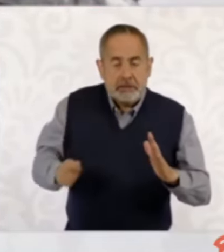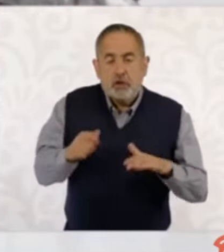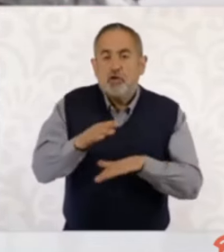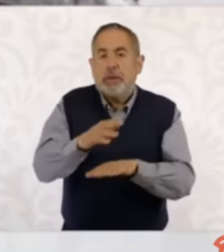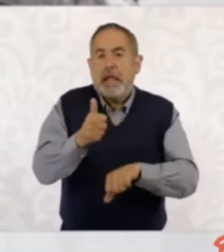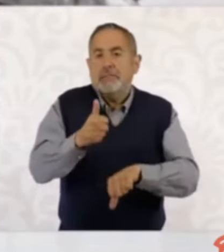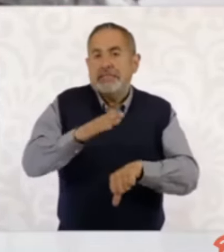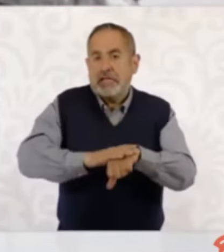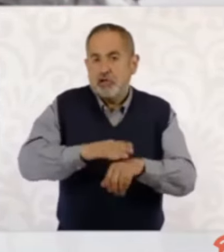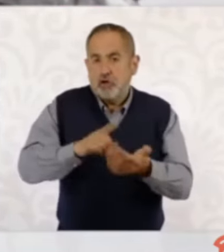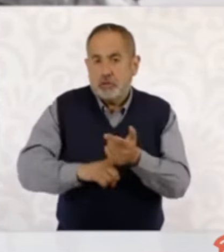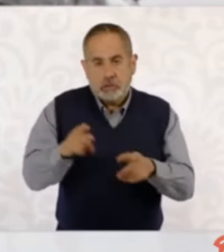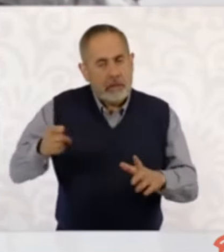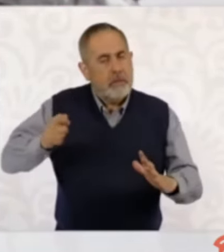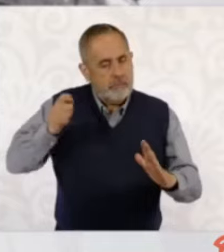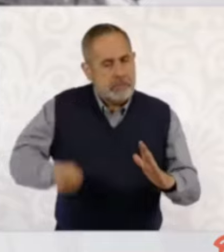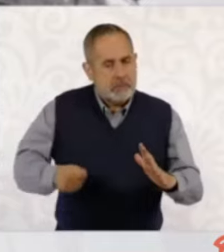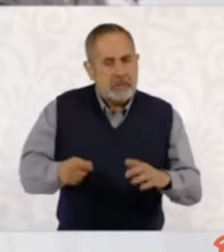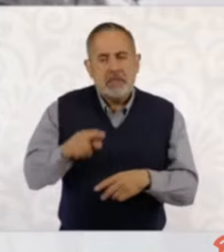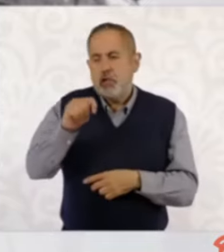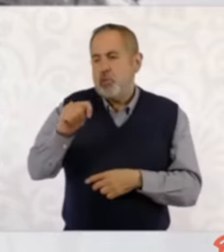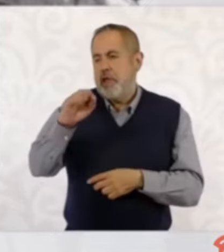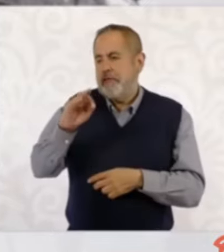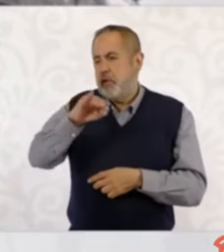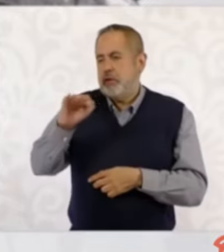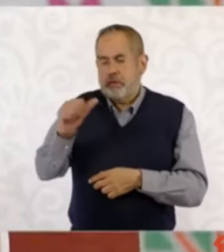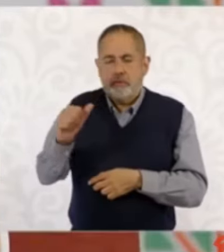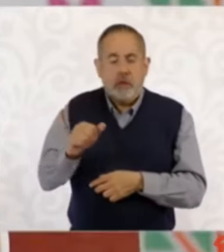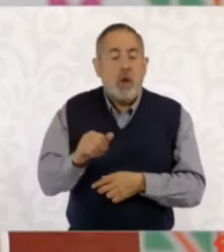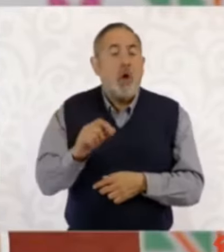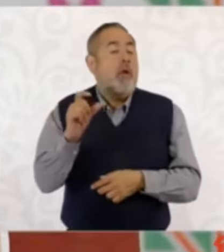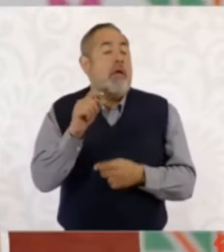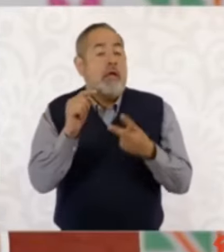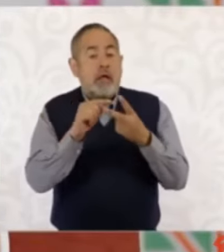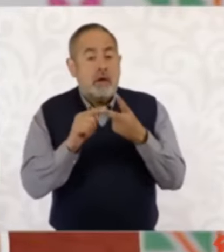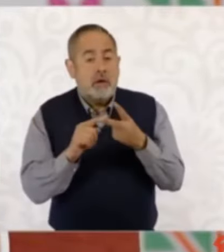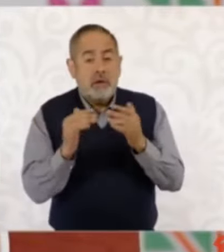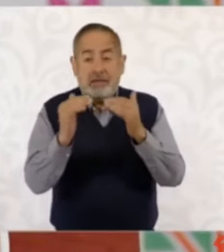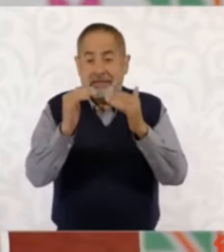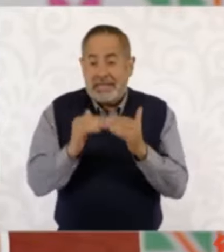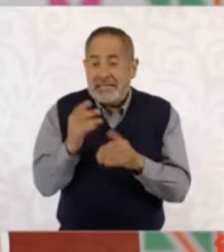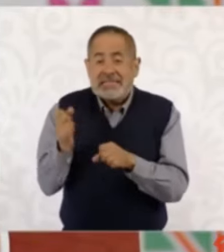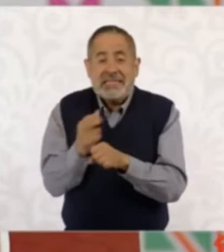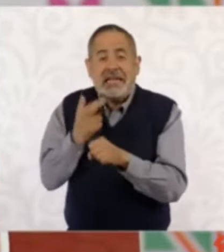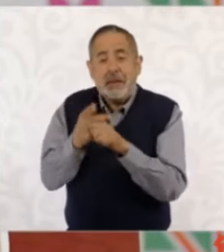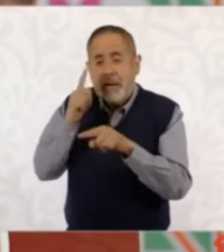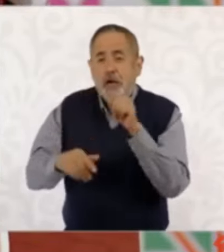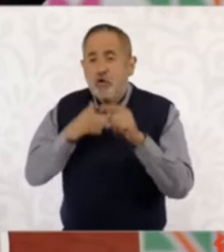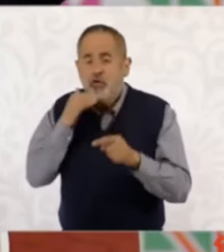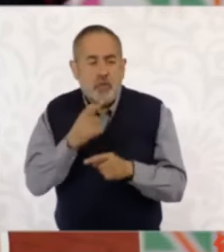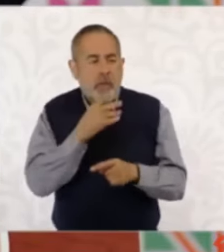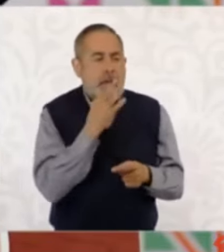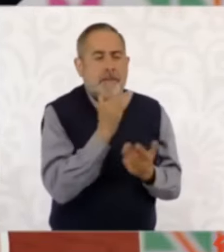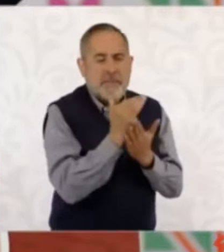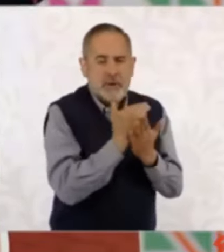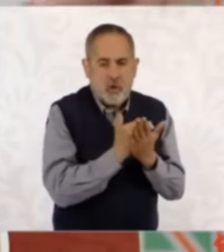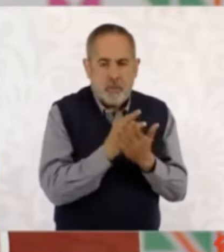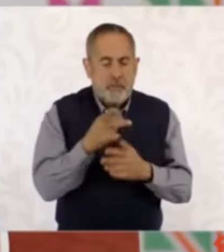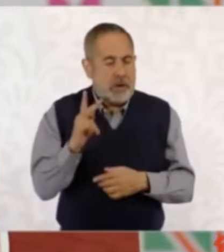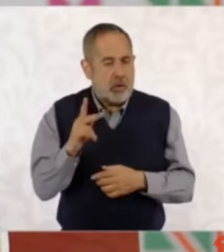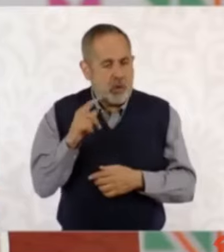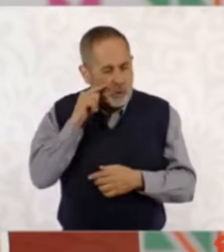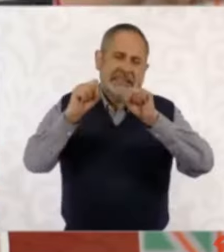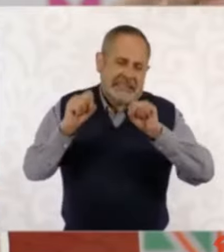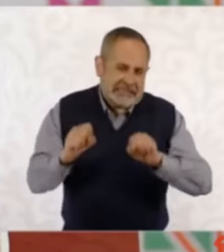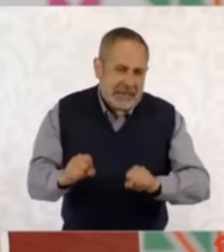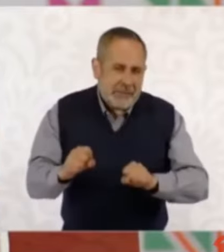administrativas. Las sanciones menores las determina la Secretaría Anticorrupción, pero desde que se hizo el